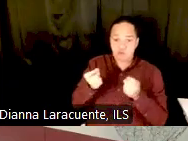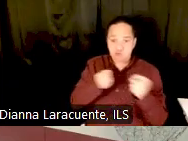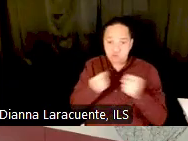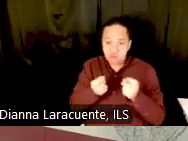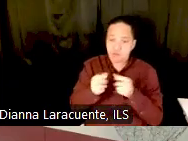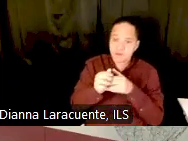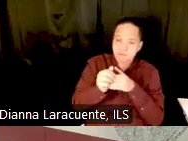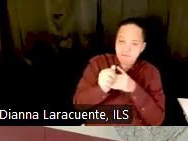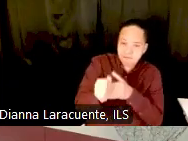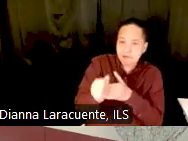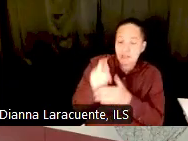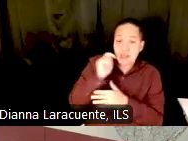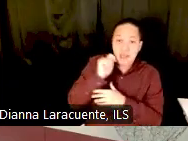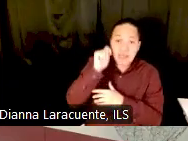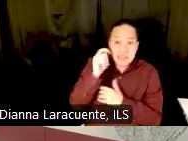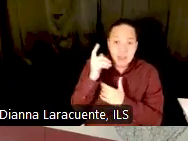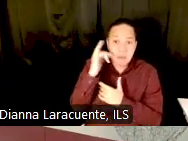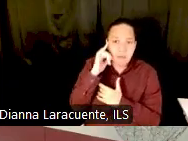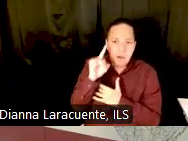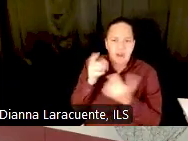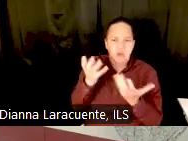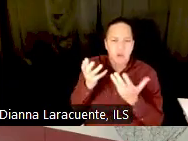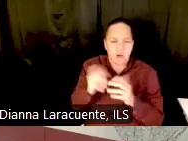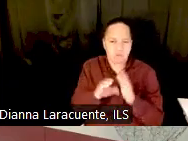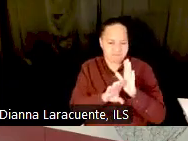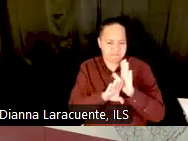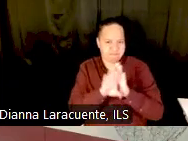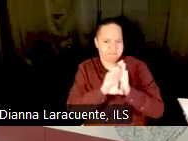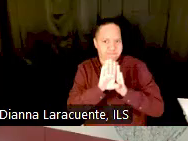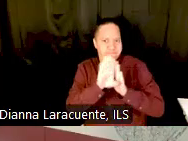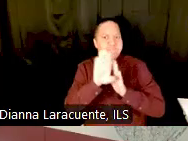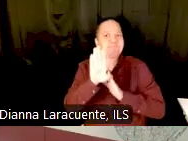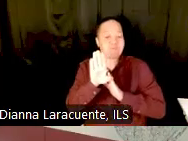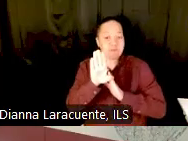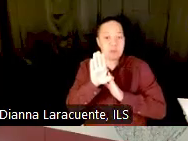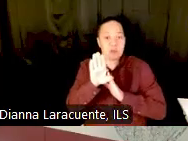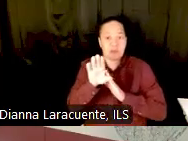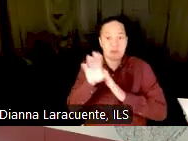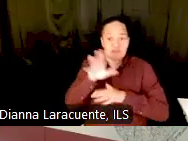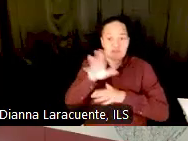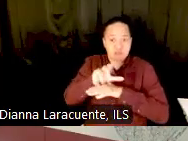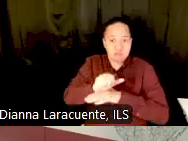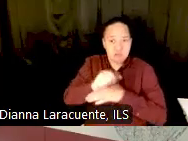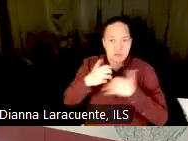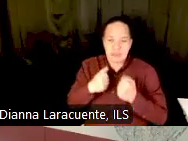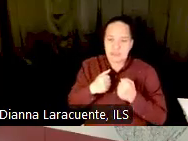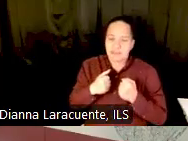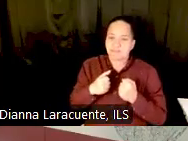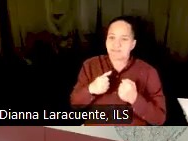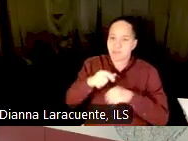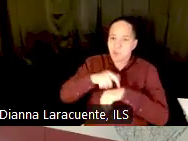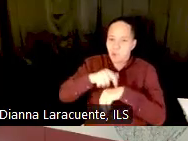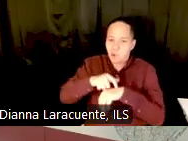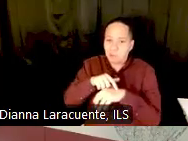al adolescente para que vaya desarrollando hábitos que son saludables. En esta etapa es vulnerable a problemas de